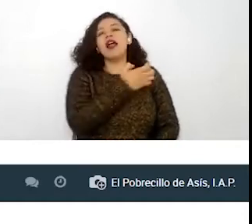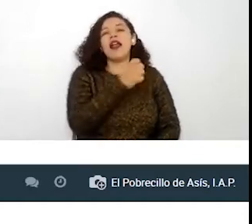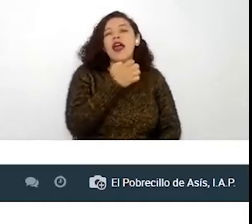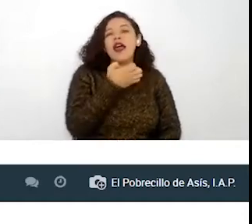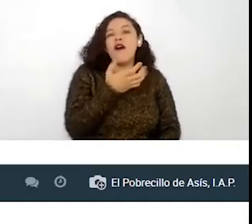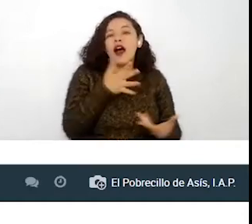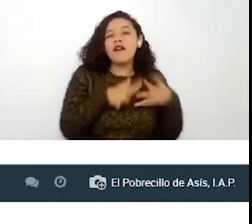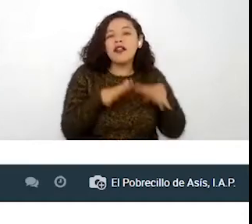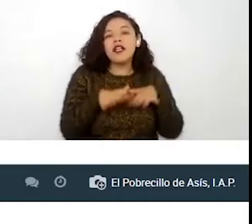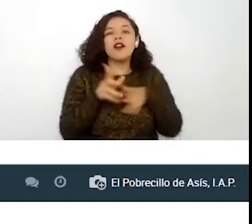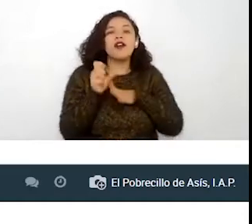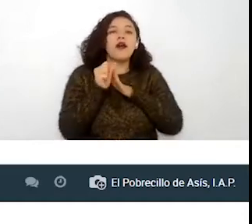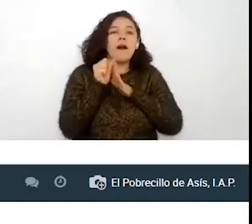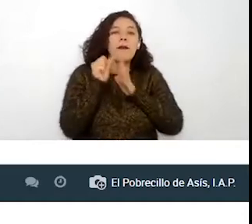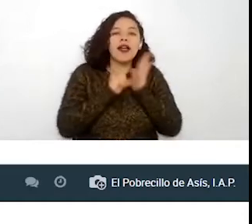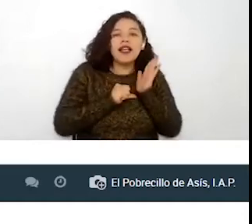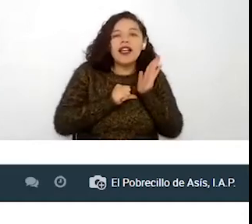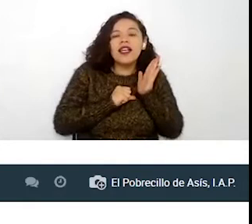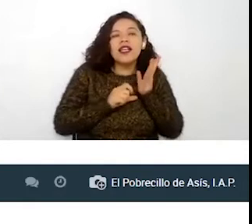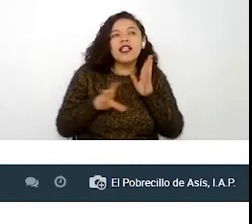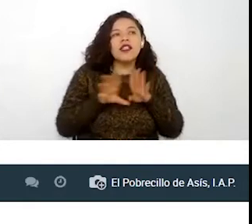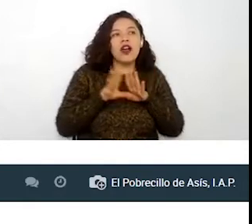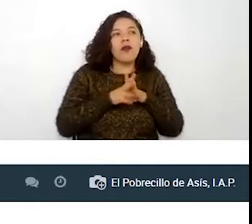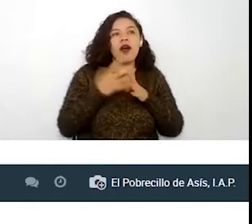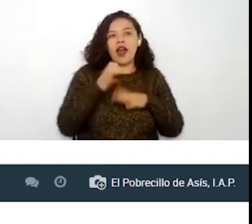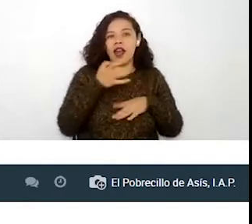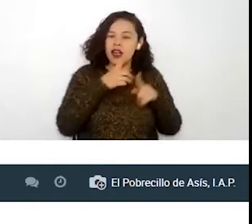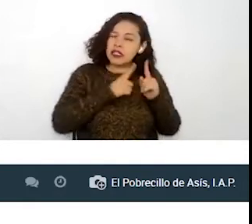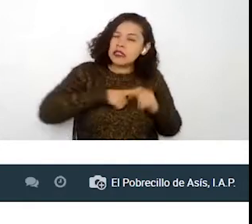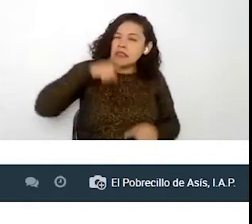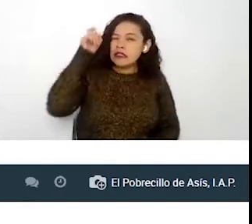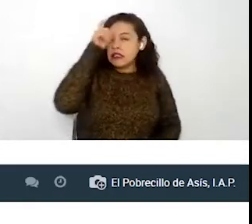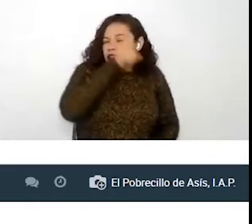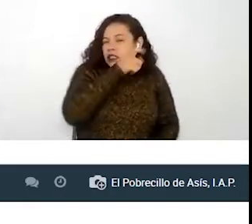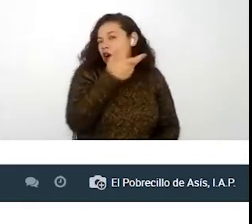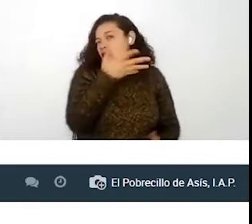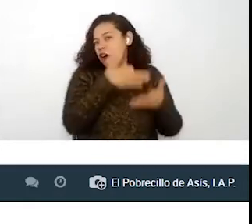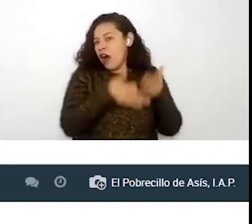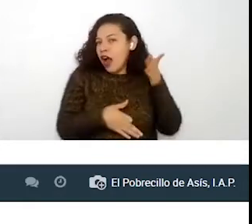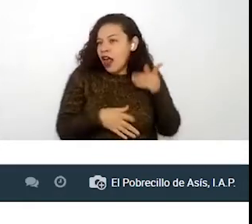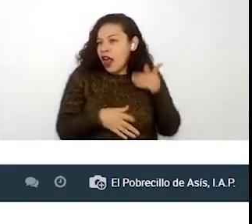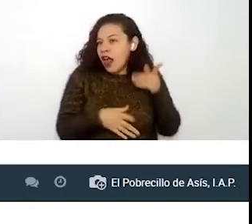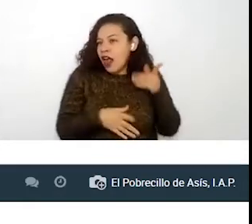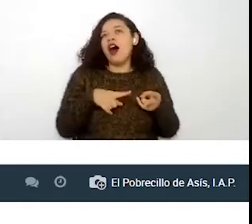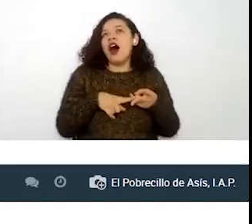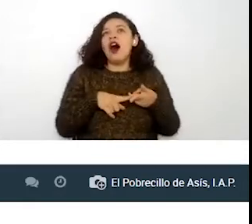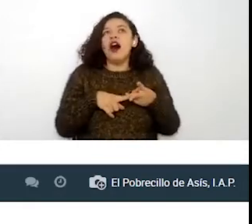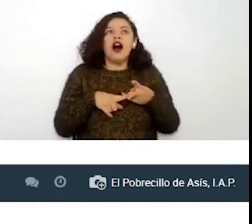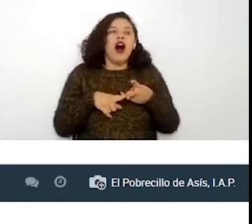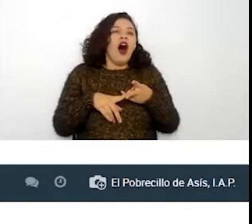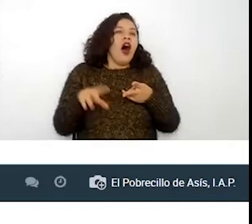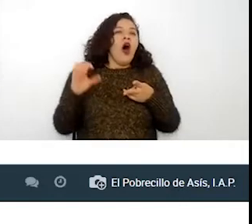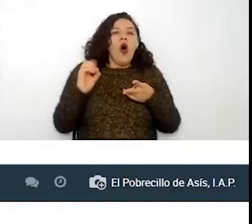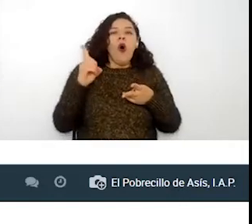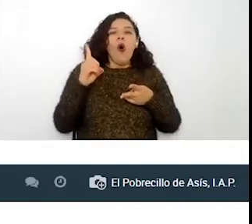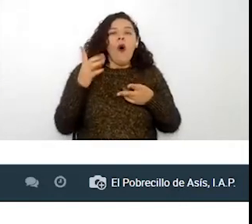un mes digamos que es la cuesta de enero no a veces no están los recursos a veces todavía o llegan al año